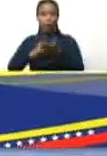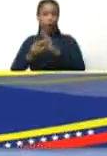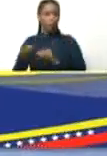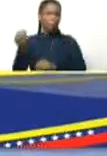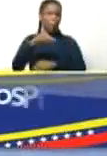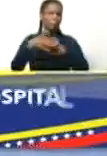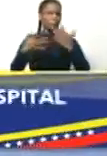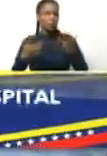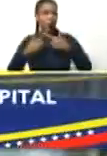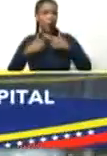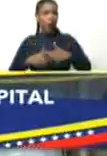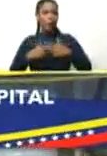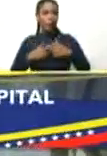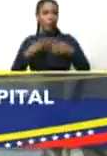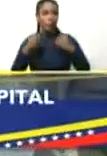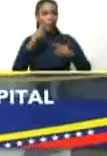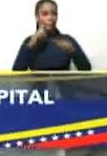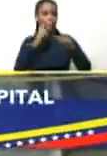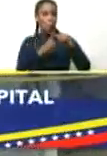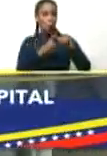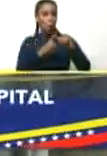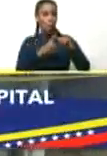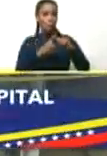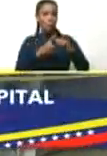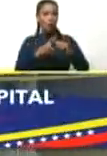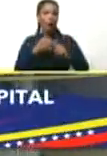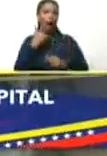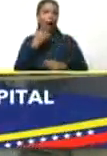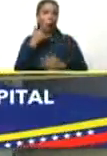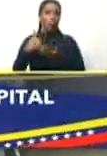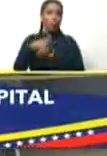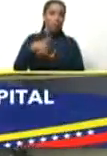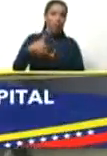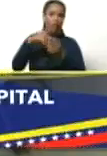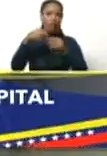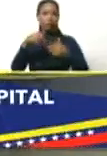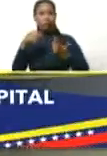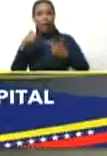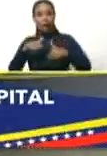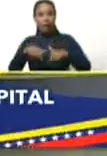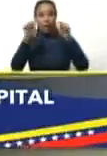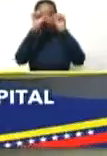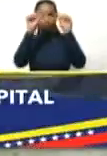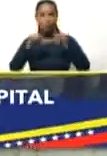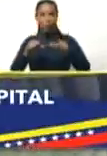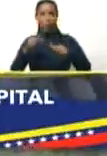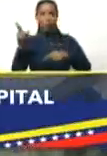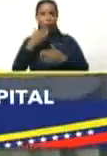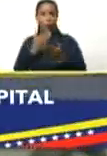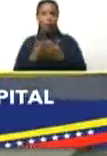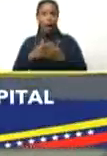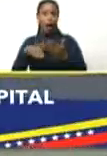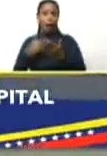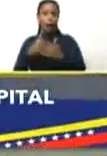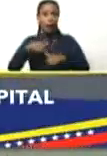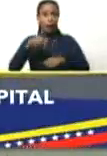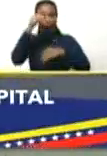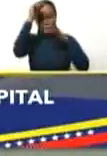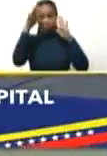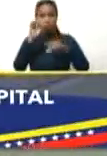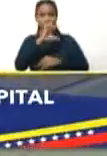una herramienta para identificar las principales debilidades que tenemos en el sistema, y eso ha permitido que para la fecha ya se hayan atendido más